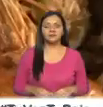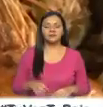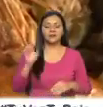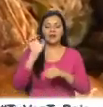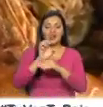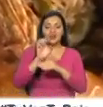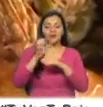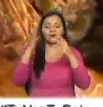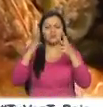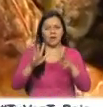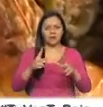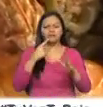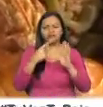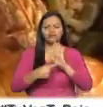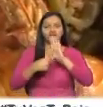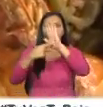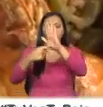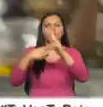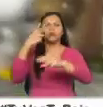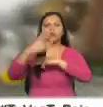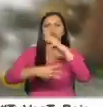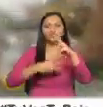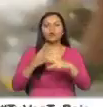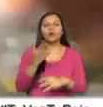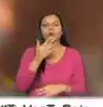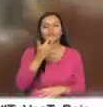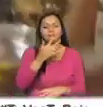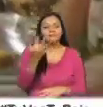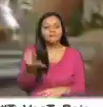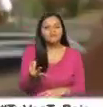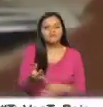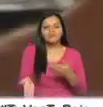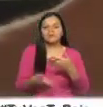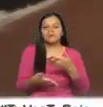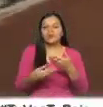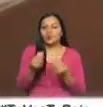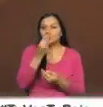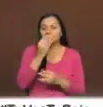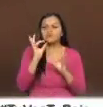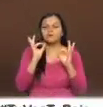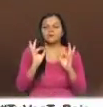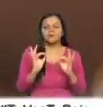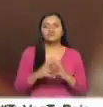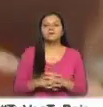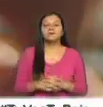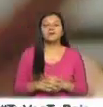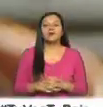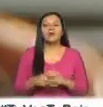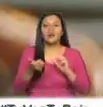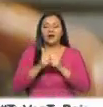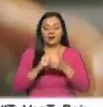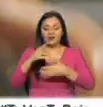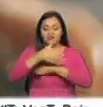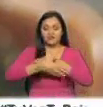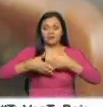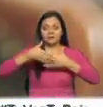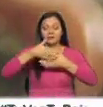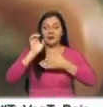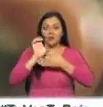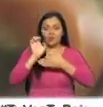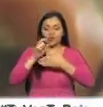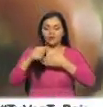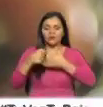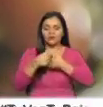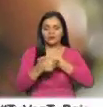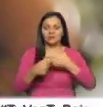Ecuador busca posicionarse en el mundo como un referente gastronómico de Latinoamérica. Cada rincón del país ofrece una diversidad